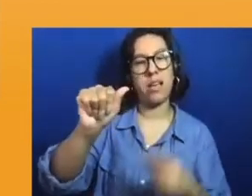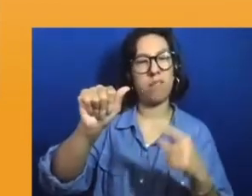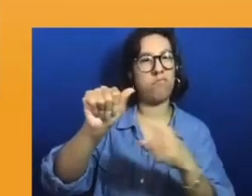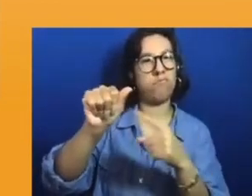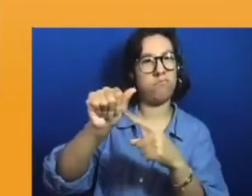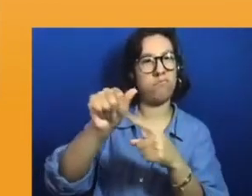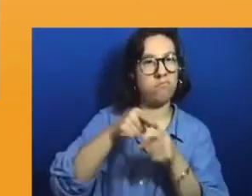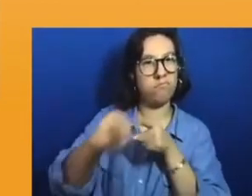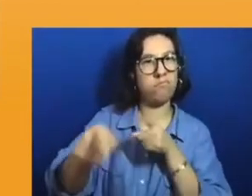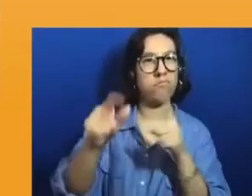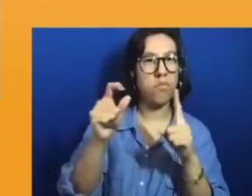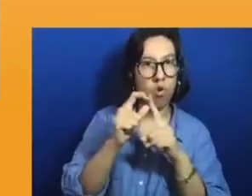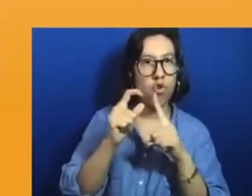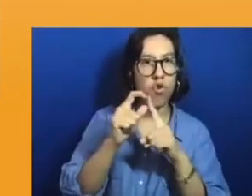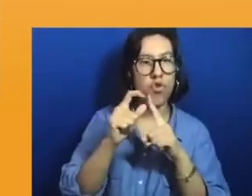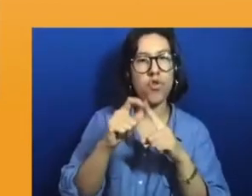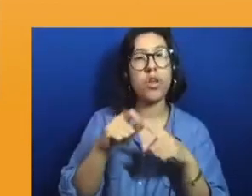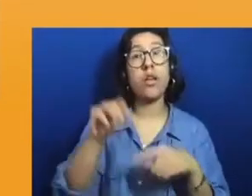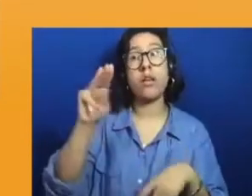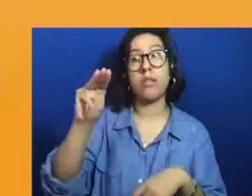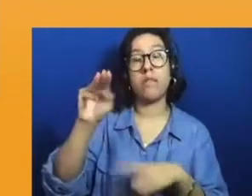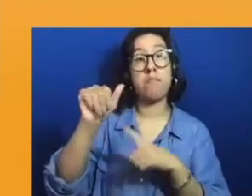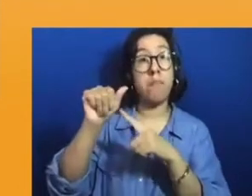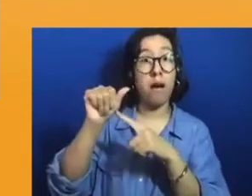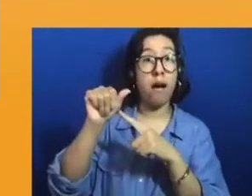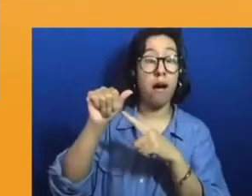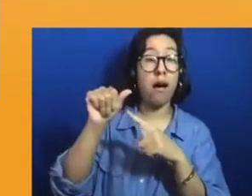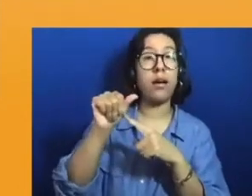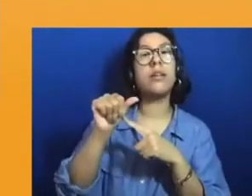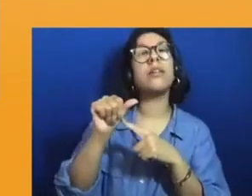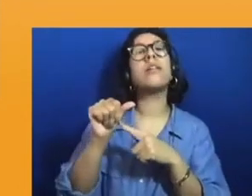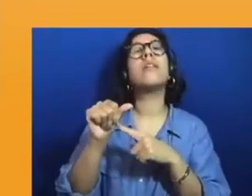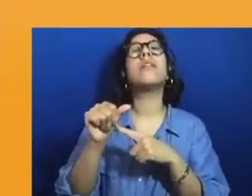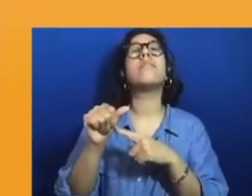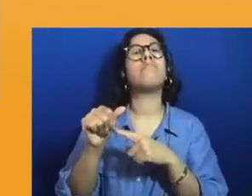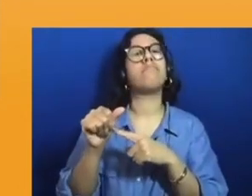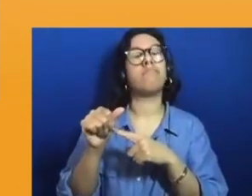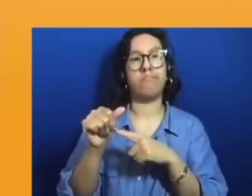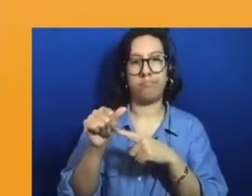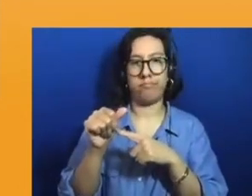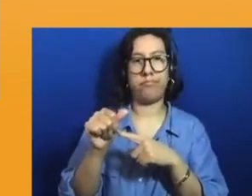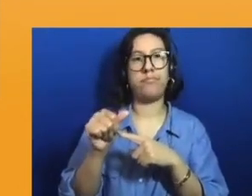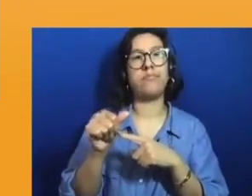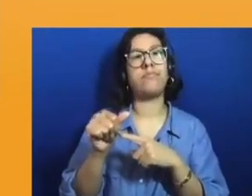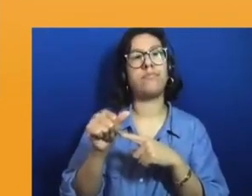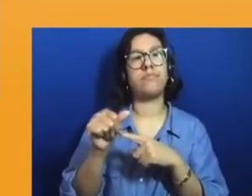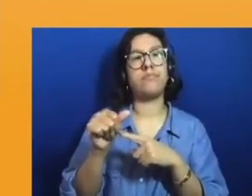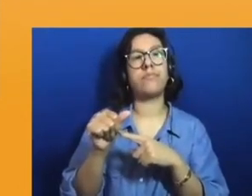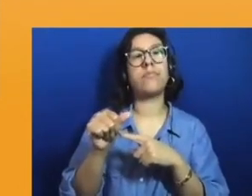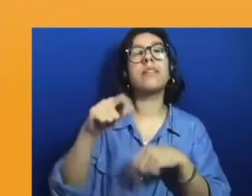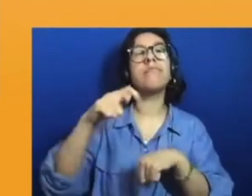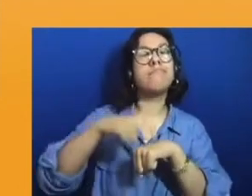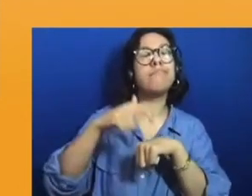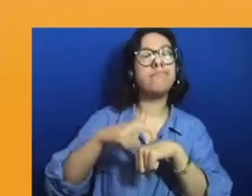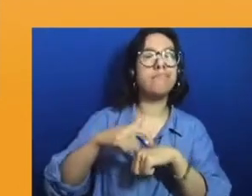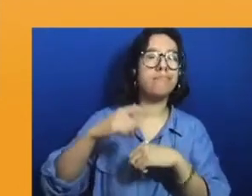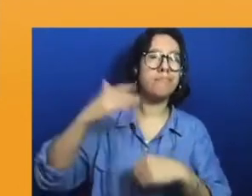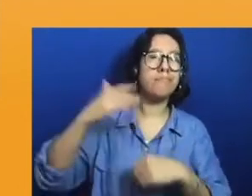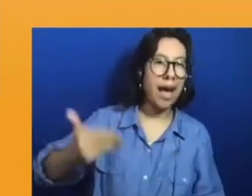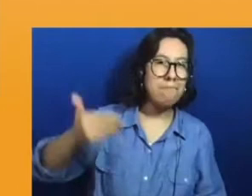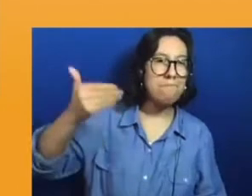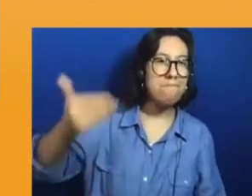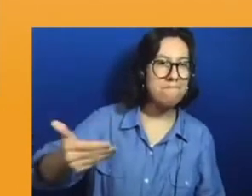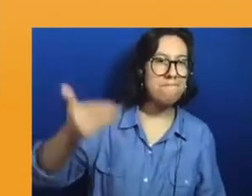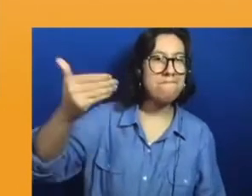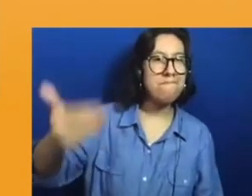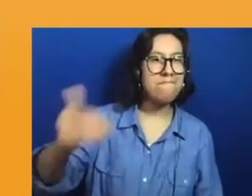Que se pronuncia MA y MA es un intervalo en el tiempo o en